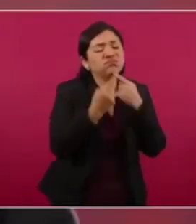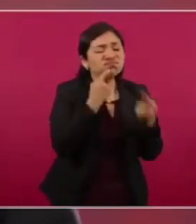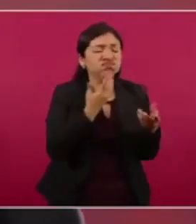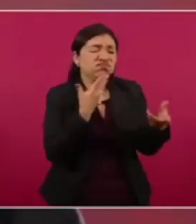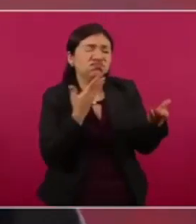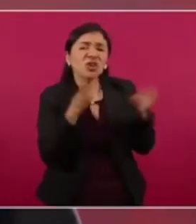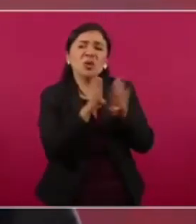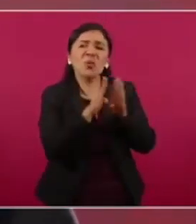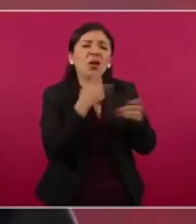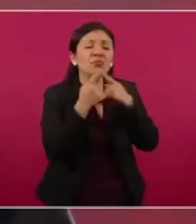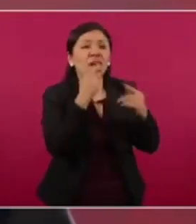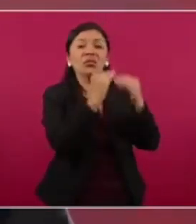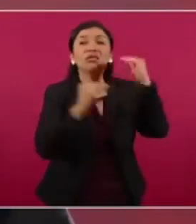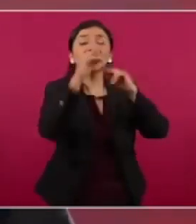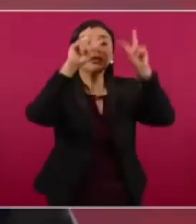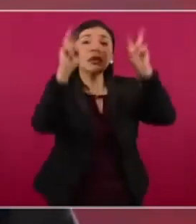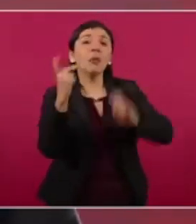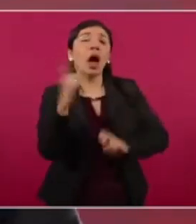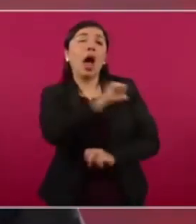y se le puede